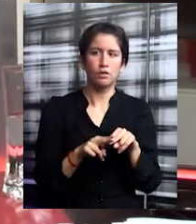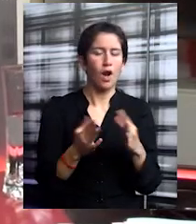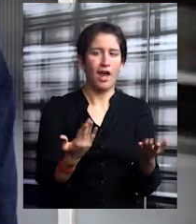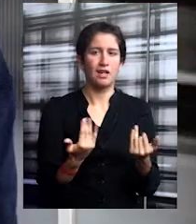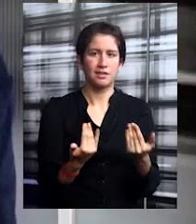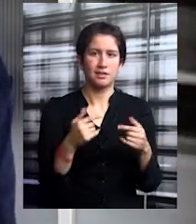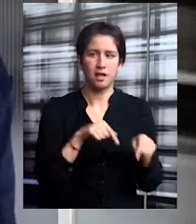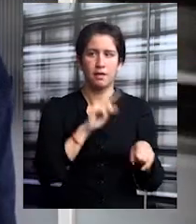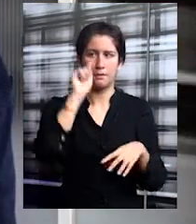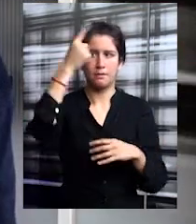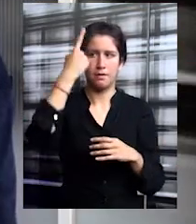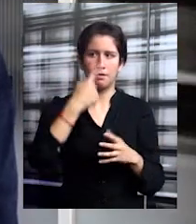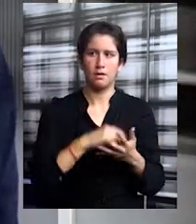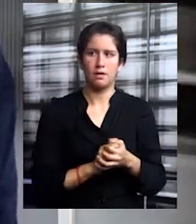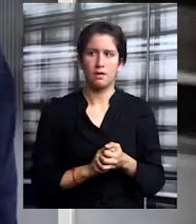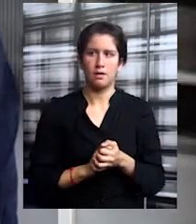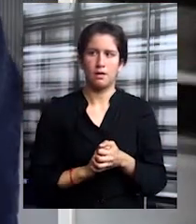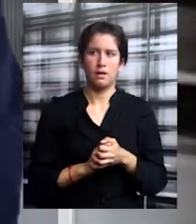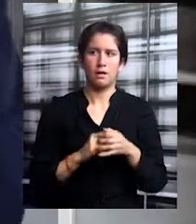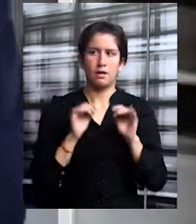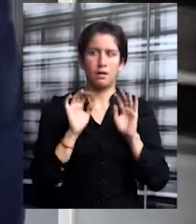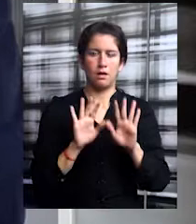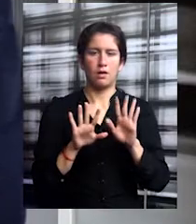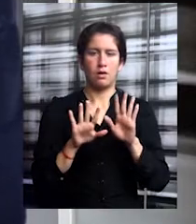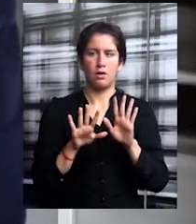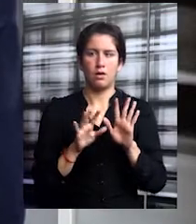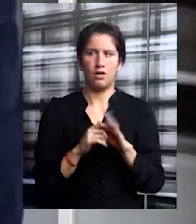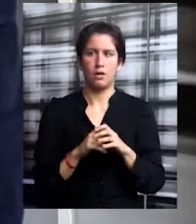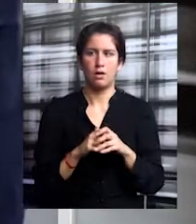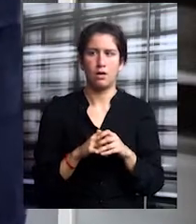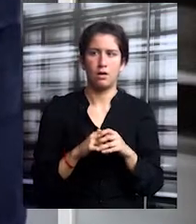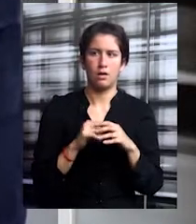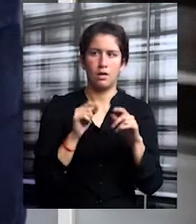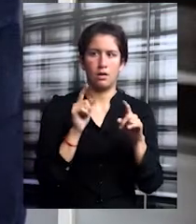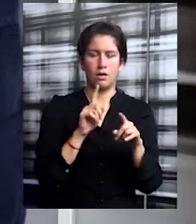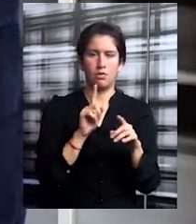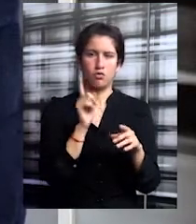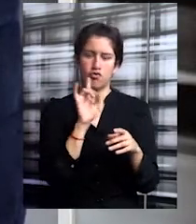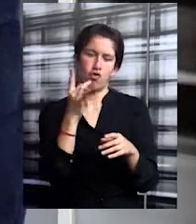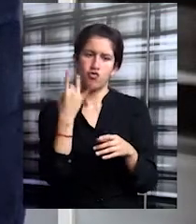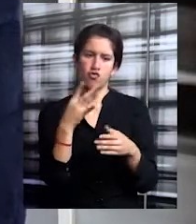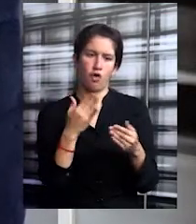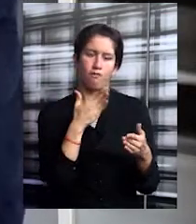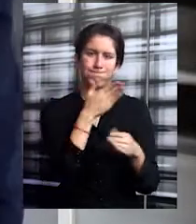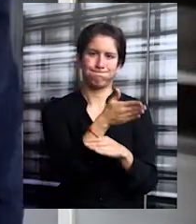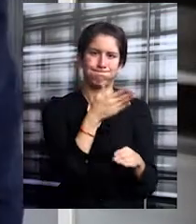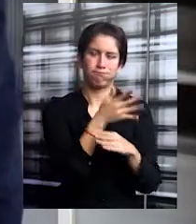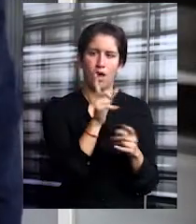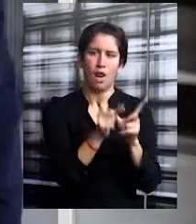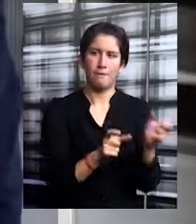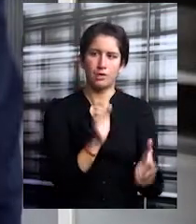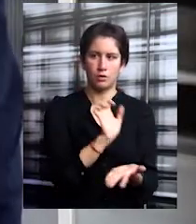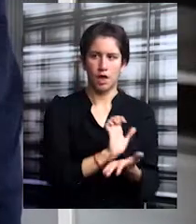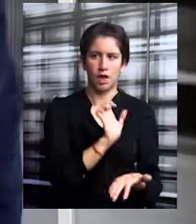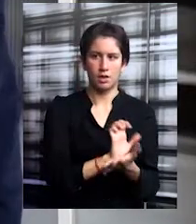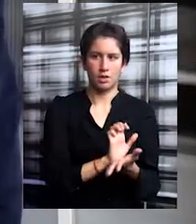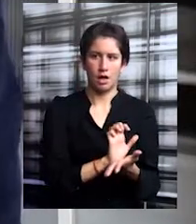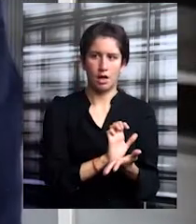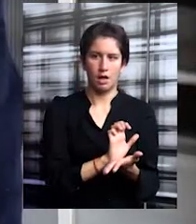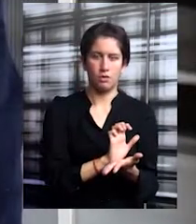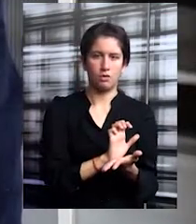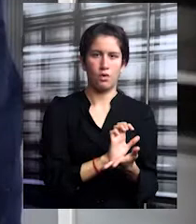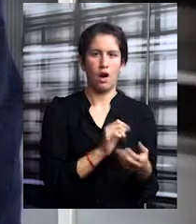alcalde, parece que los derechos humanos solo van dirigidos hacia el agente del Estado, ¿no es cierto?, que atenta contra